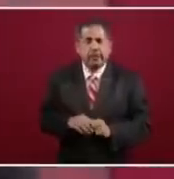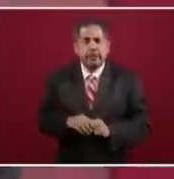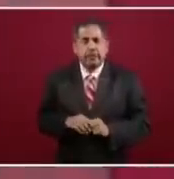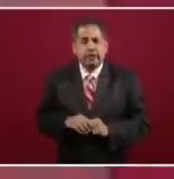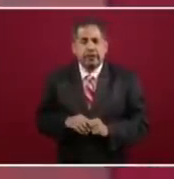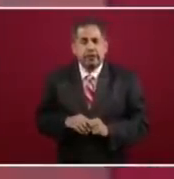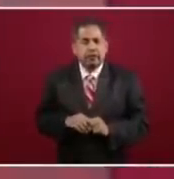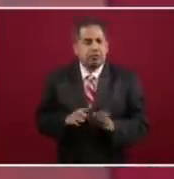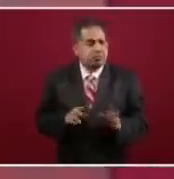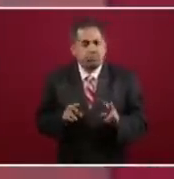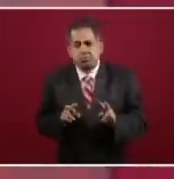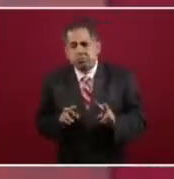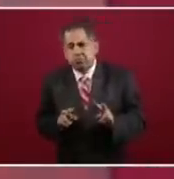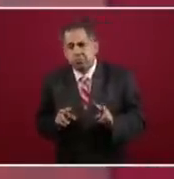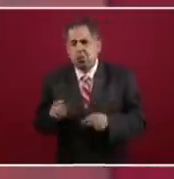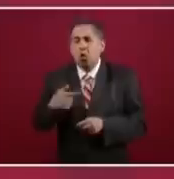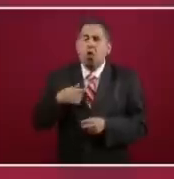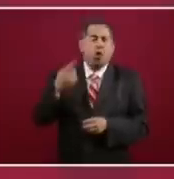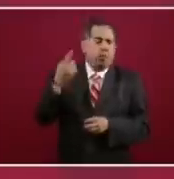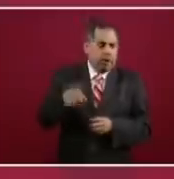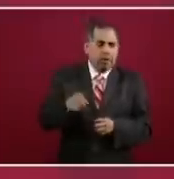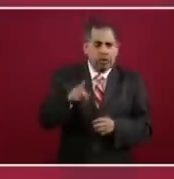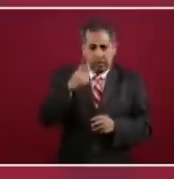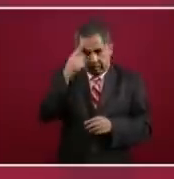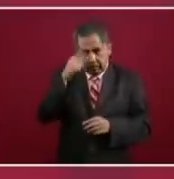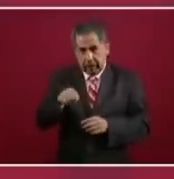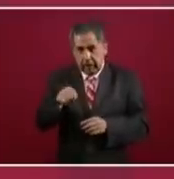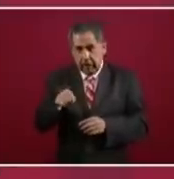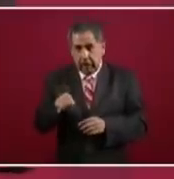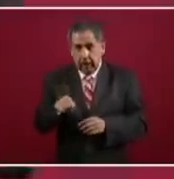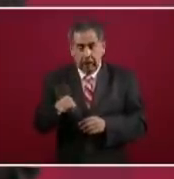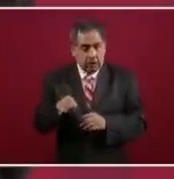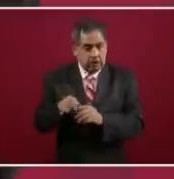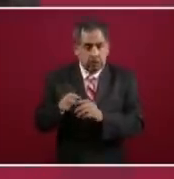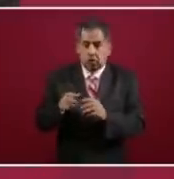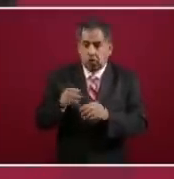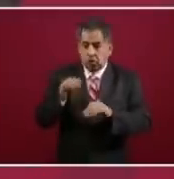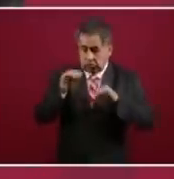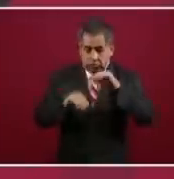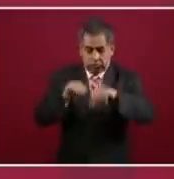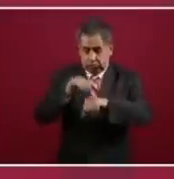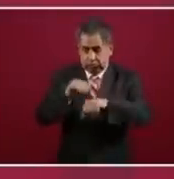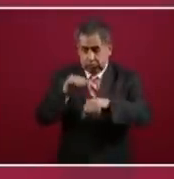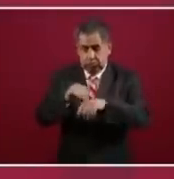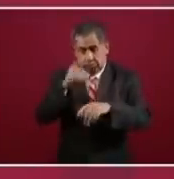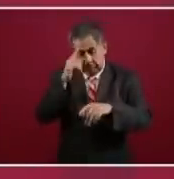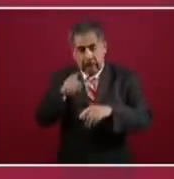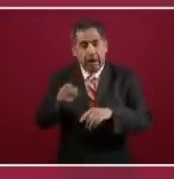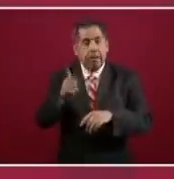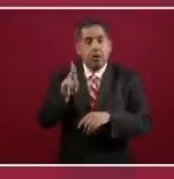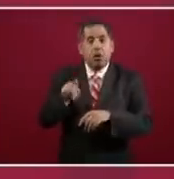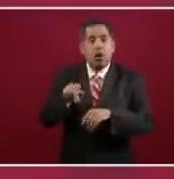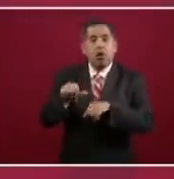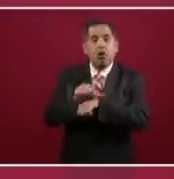2 instrucciones para que no se detuviera en nada el tráfico